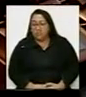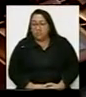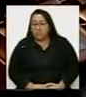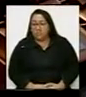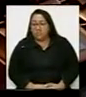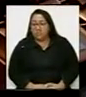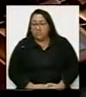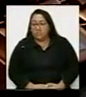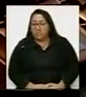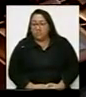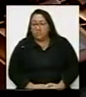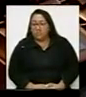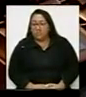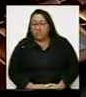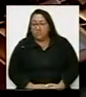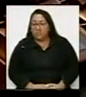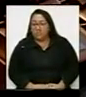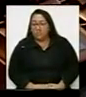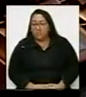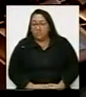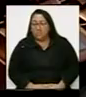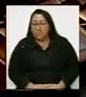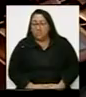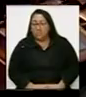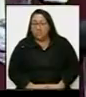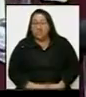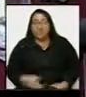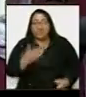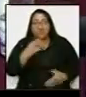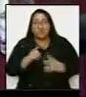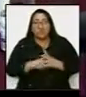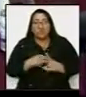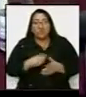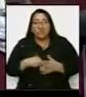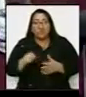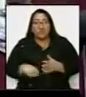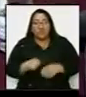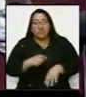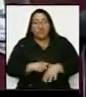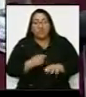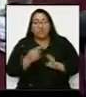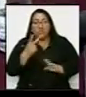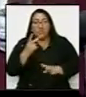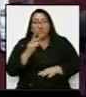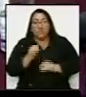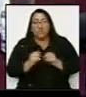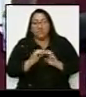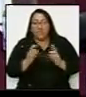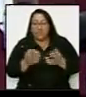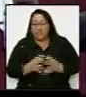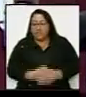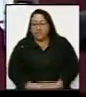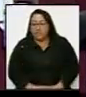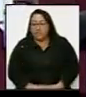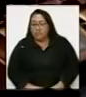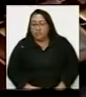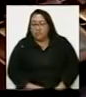congresistas. Muchas gracias, congresista Salgado. Empezando a correr firmas, siendo las 14 horas, se levanta la